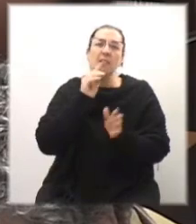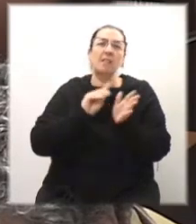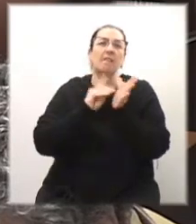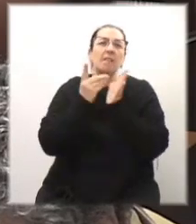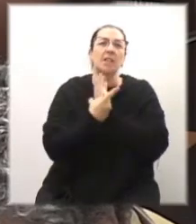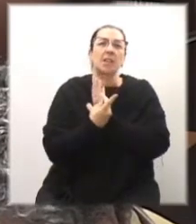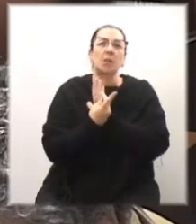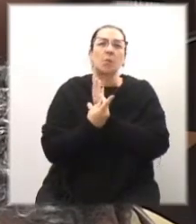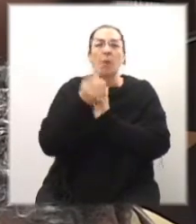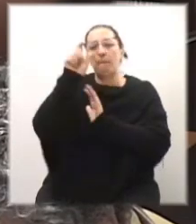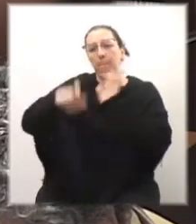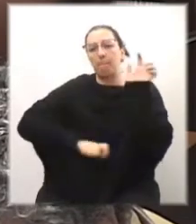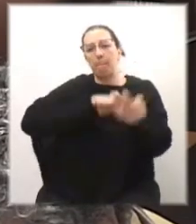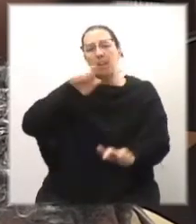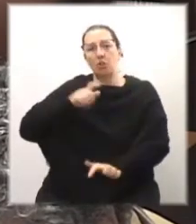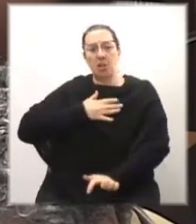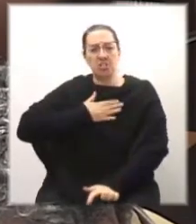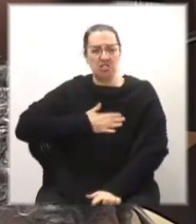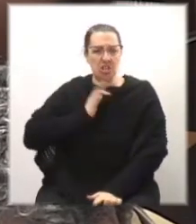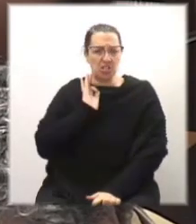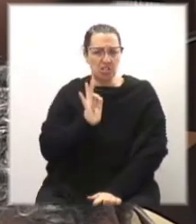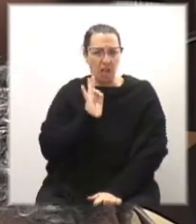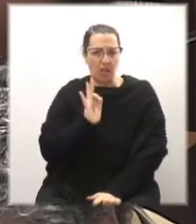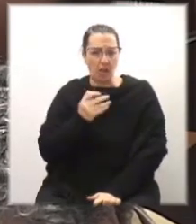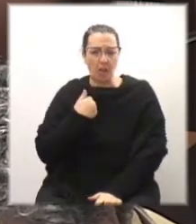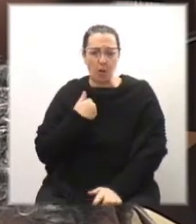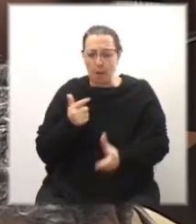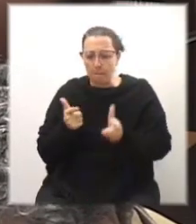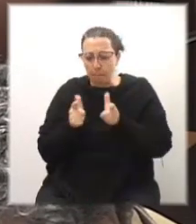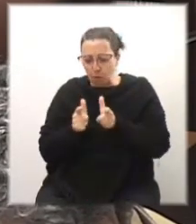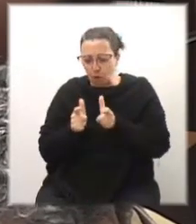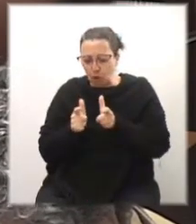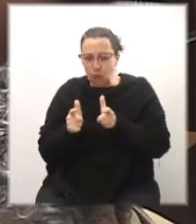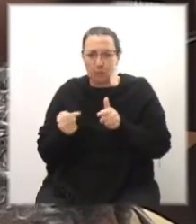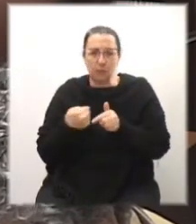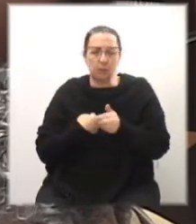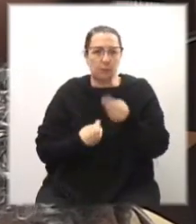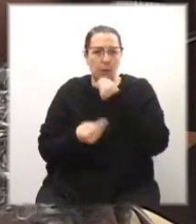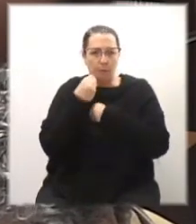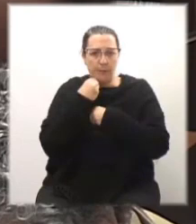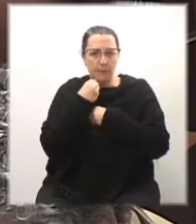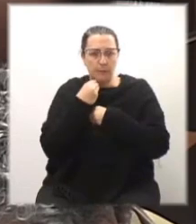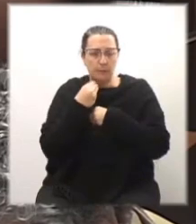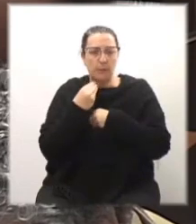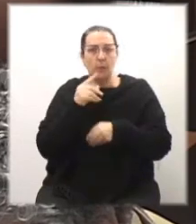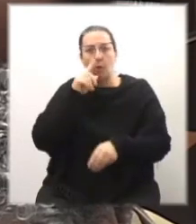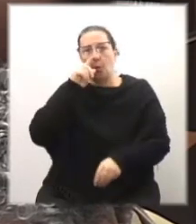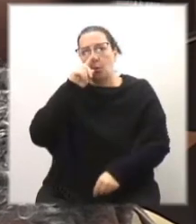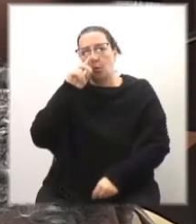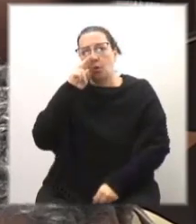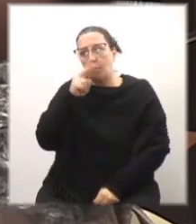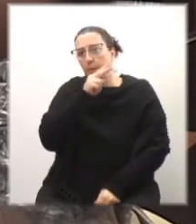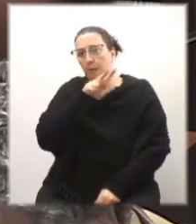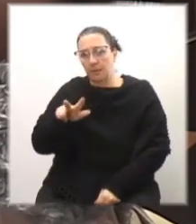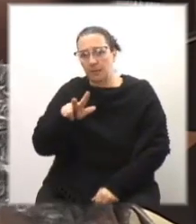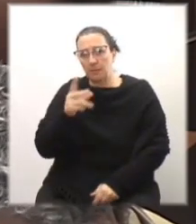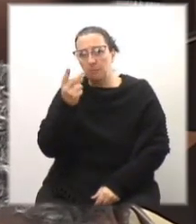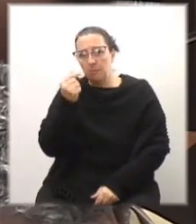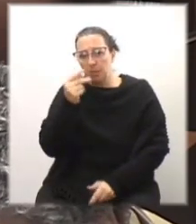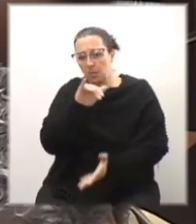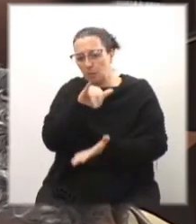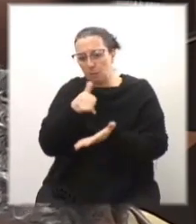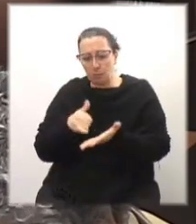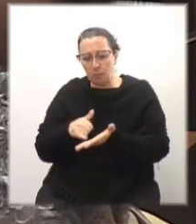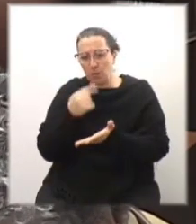con la porción que aparentemente le corresponde. Y sigue diciendo, a junio de 2023 el precio promedio de